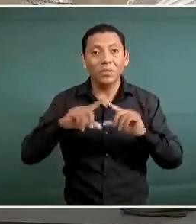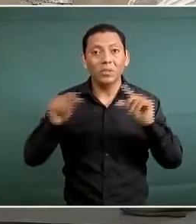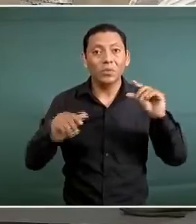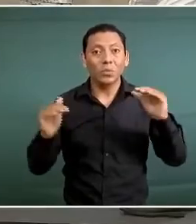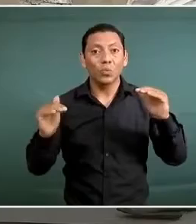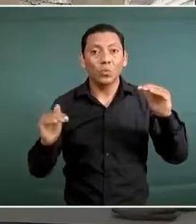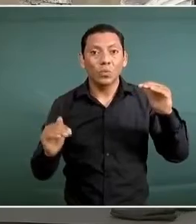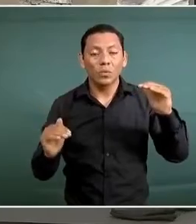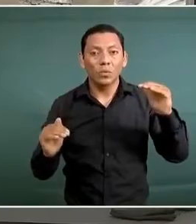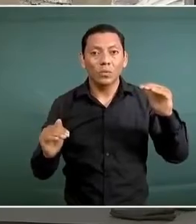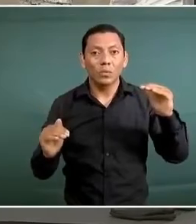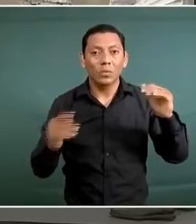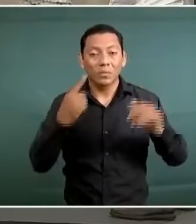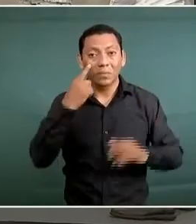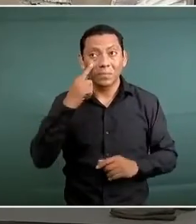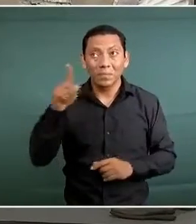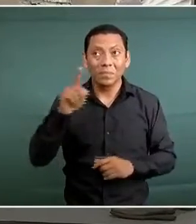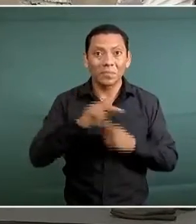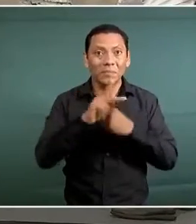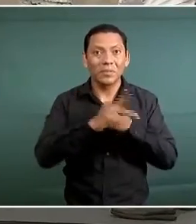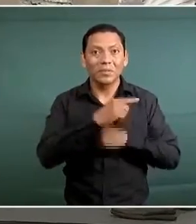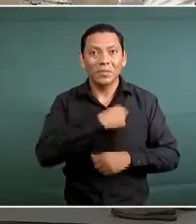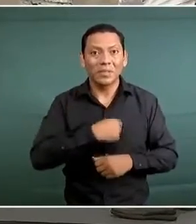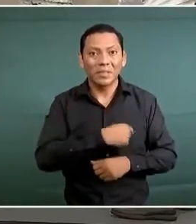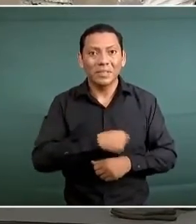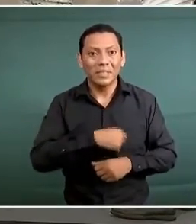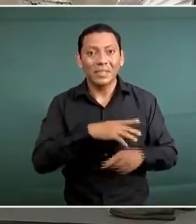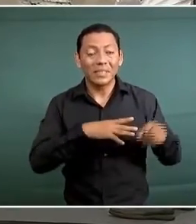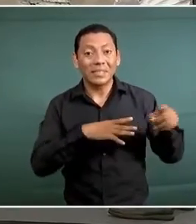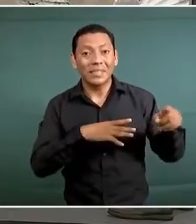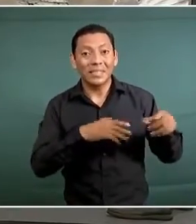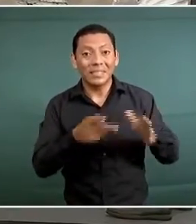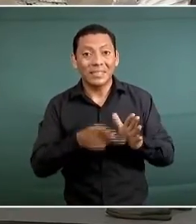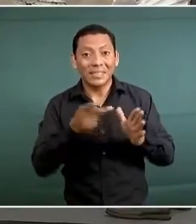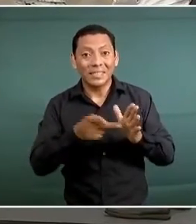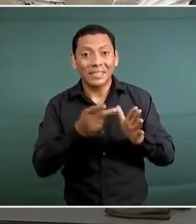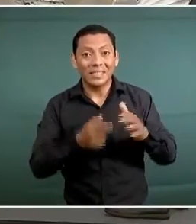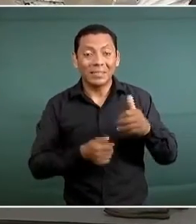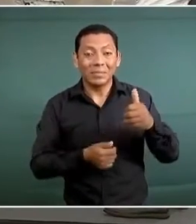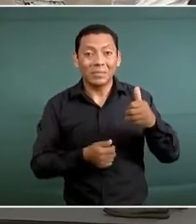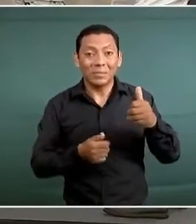Suecia cinco veces más que nosotros